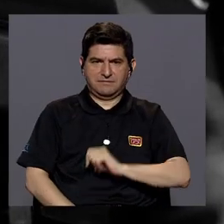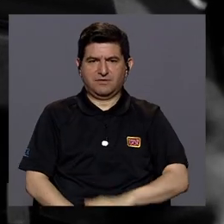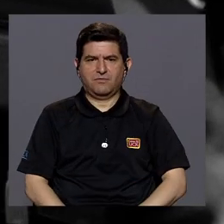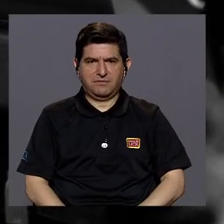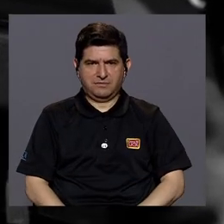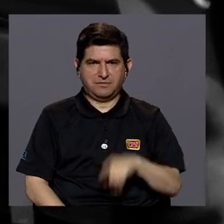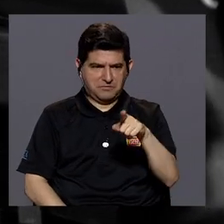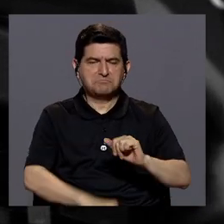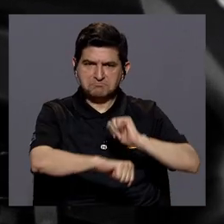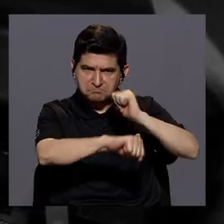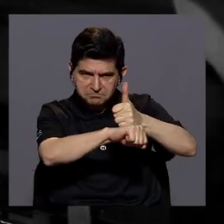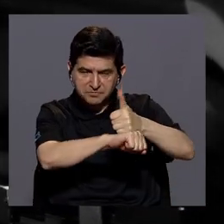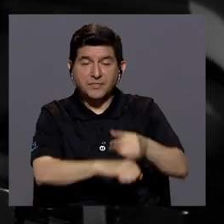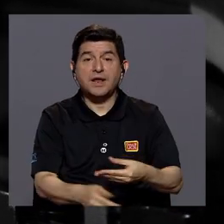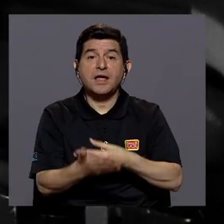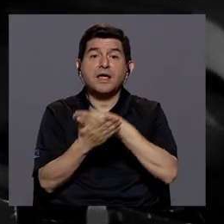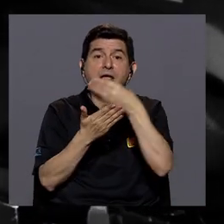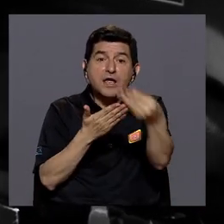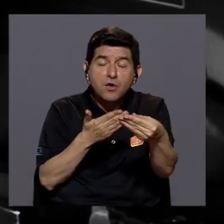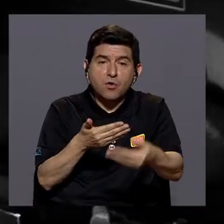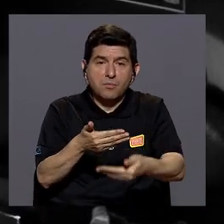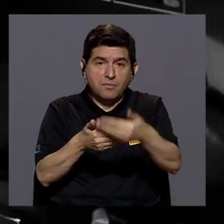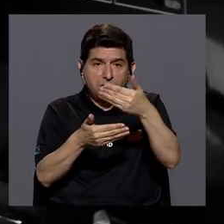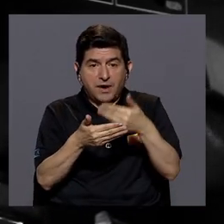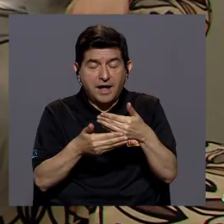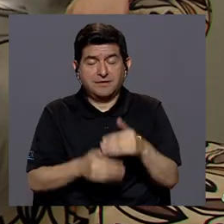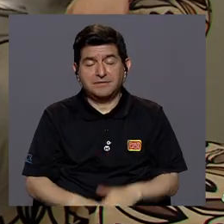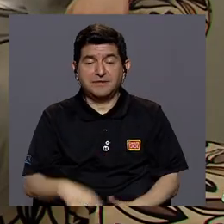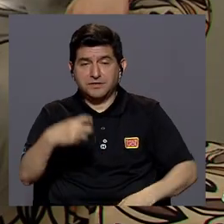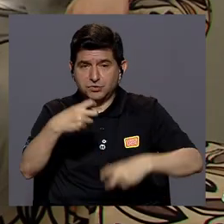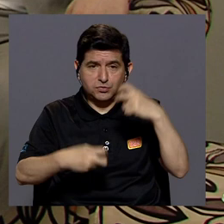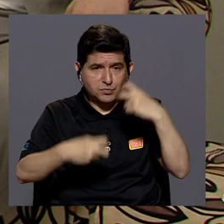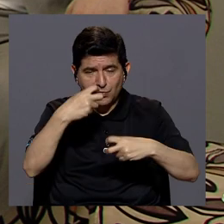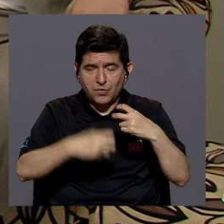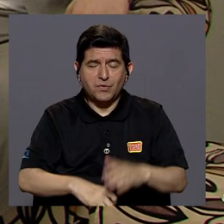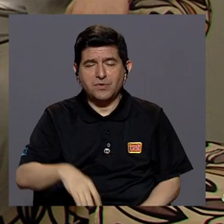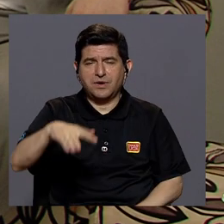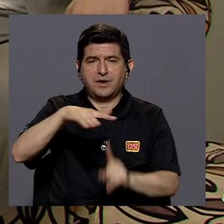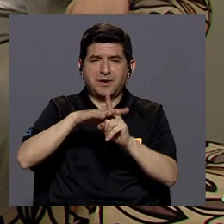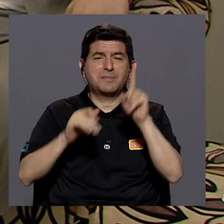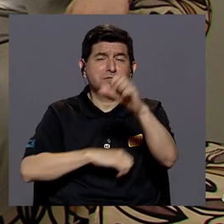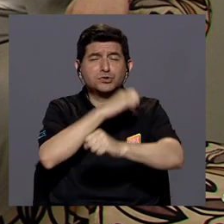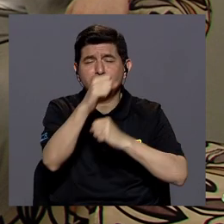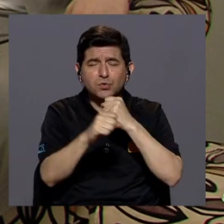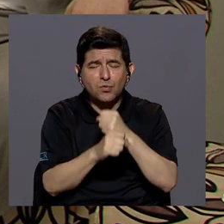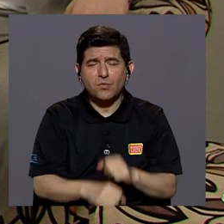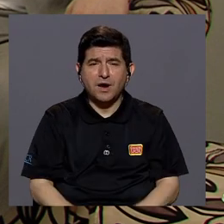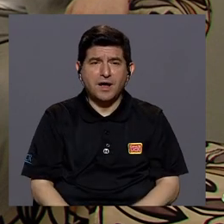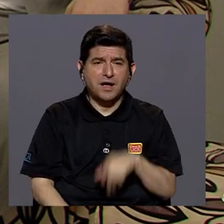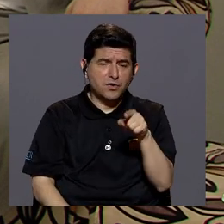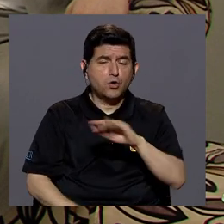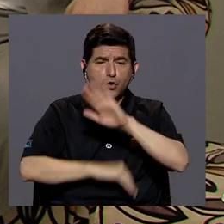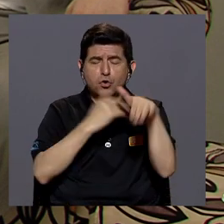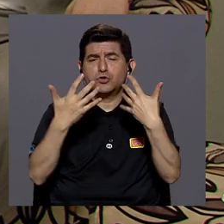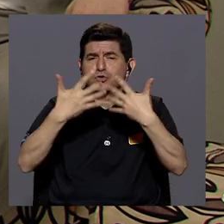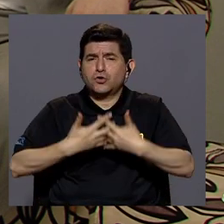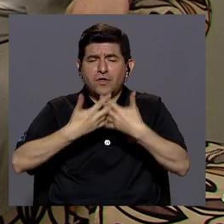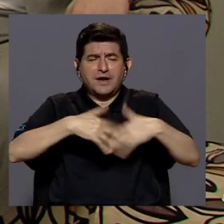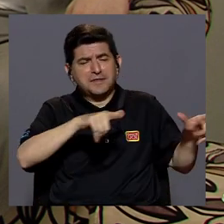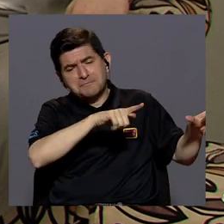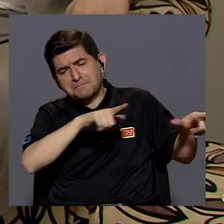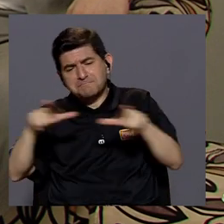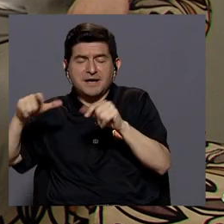Y compró, antes de eso tuvieron problemas para salir. Como un año estuvo con toda la maquinaria montada y